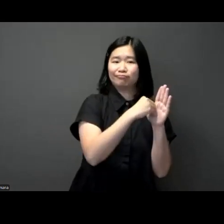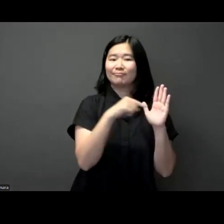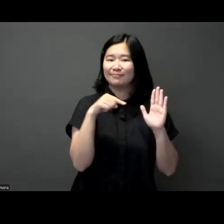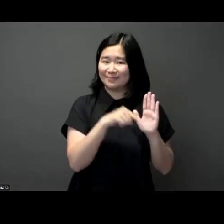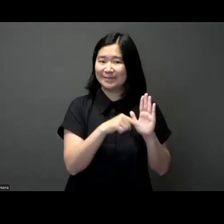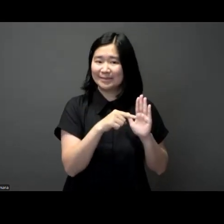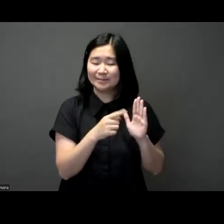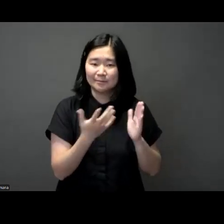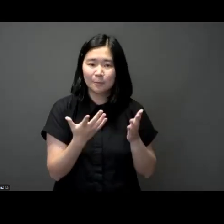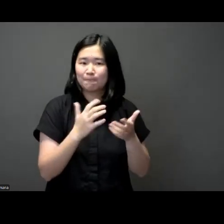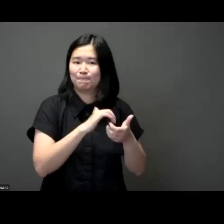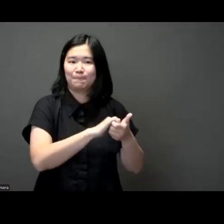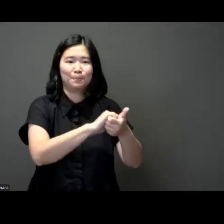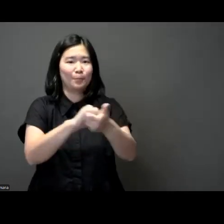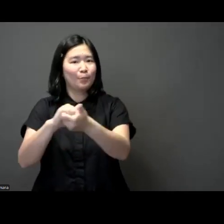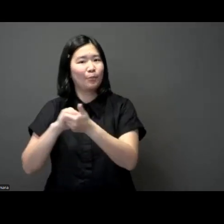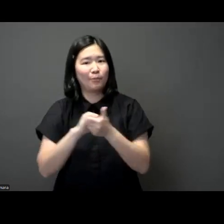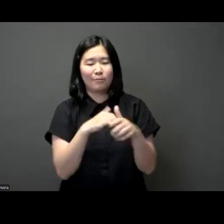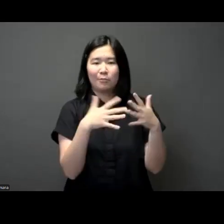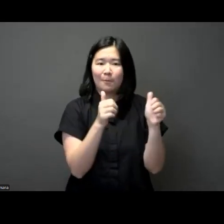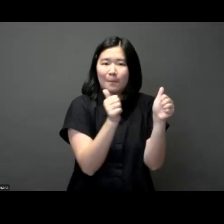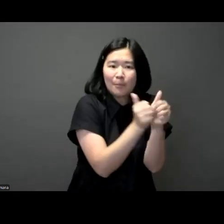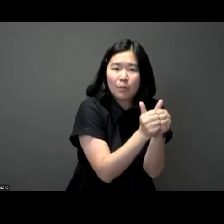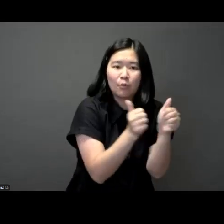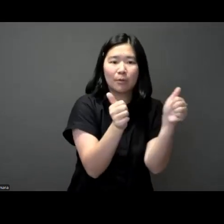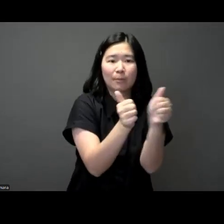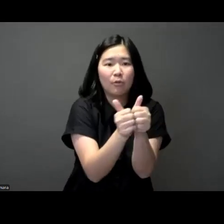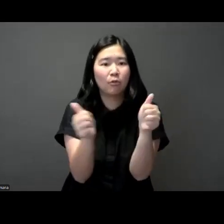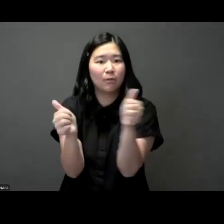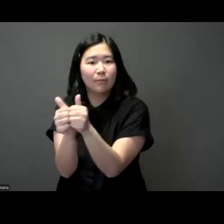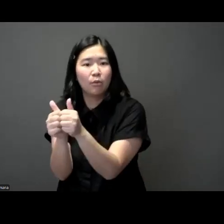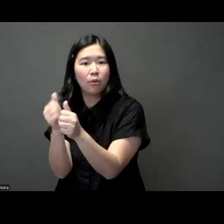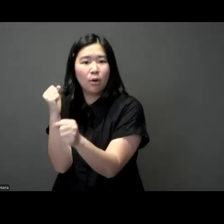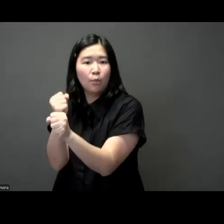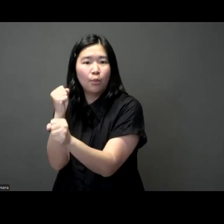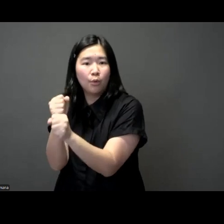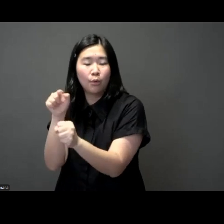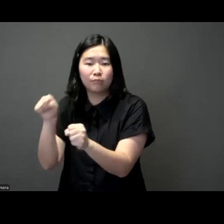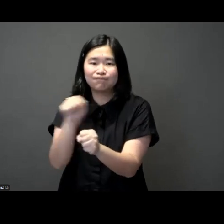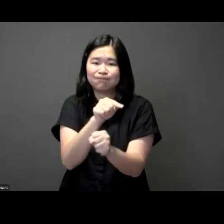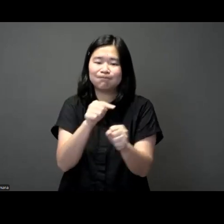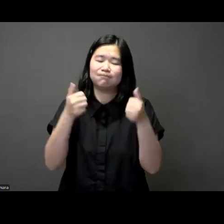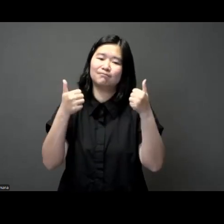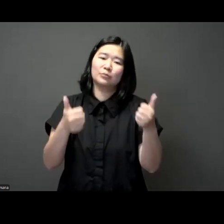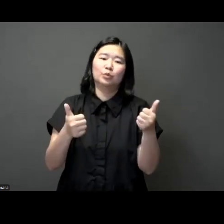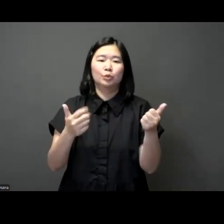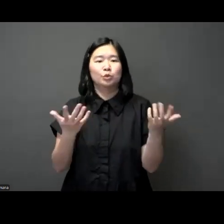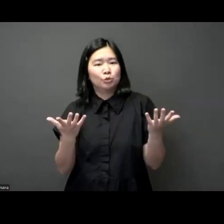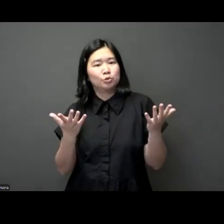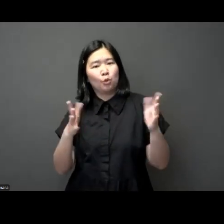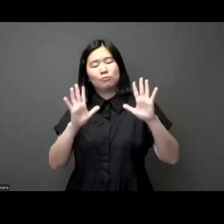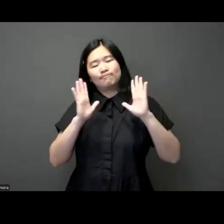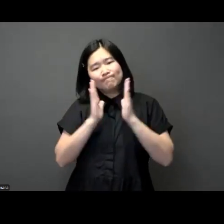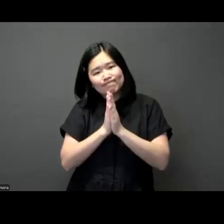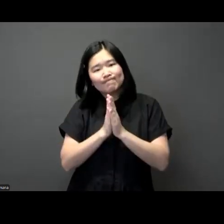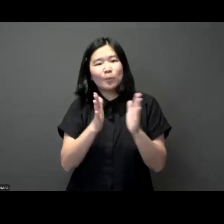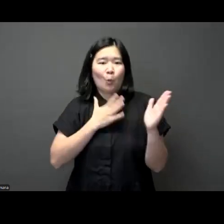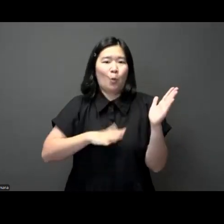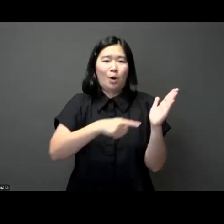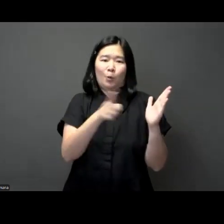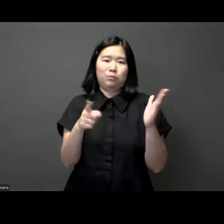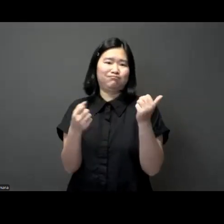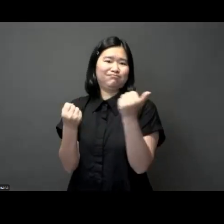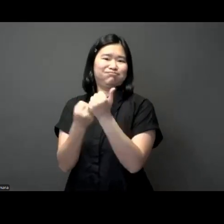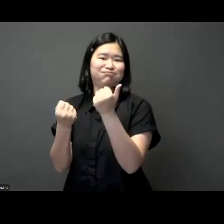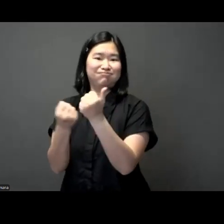para apoyar estos esfuerzos desde abajo. Así que antes de concluir, quiero agradecerle a nuestros socios, a todos los que han hecho